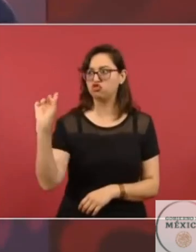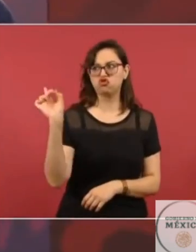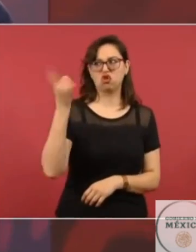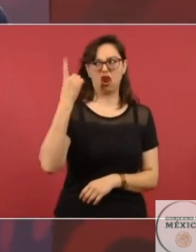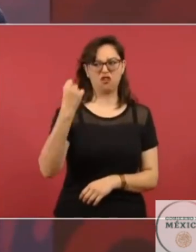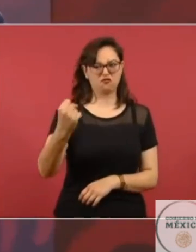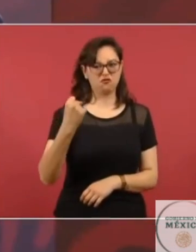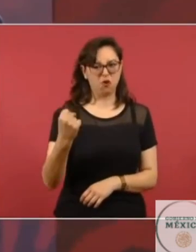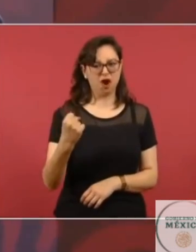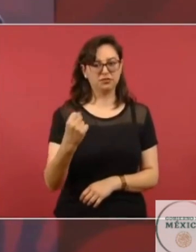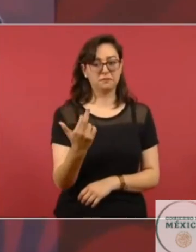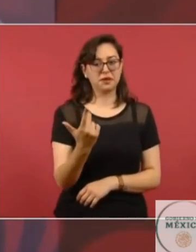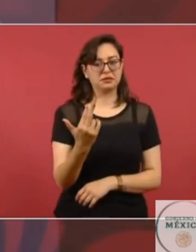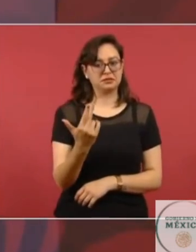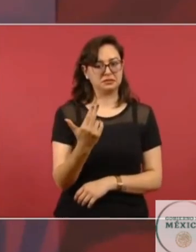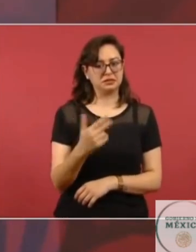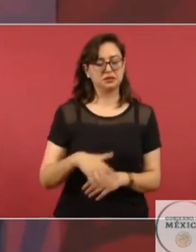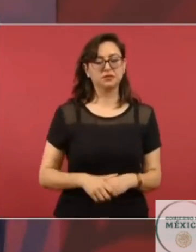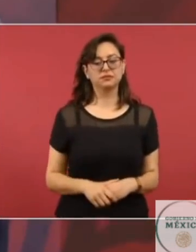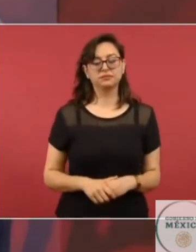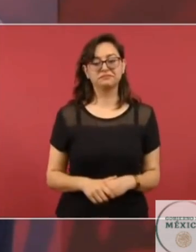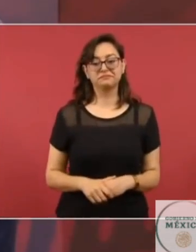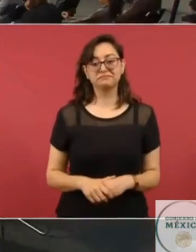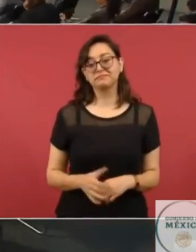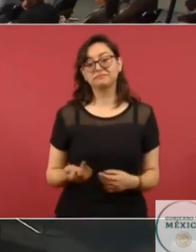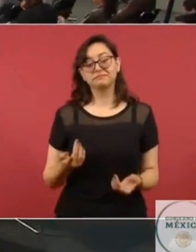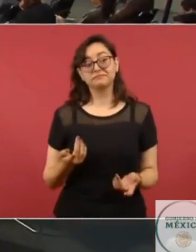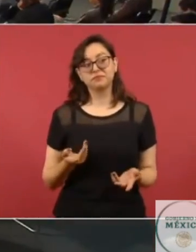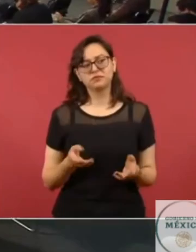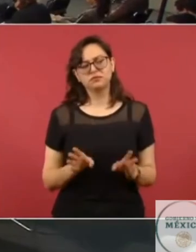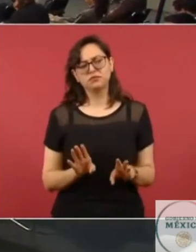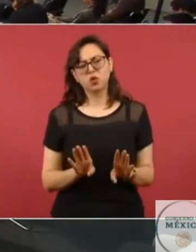el dólar. ¿Por qué no pones cómo está ahora?